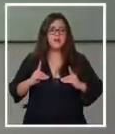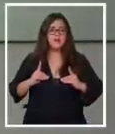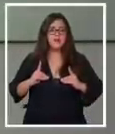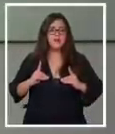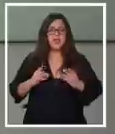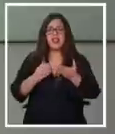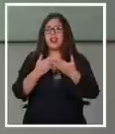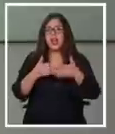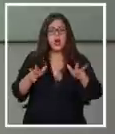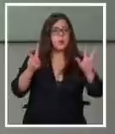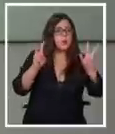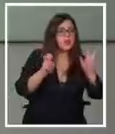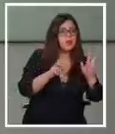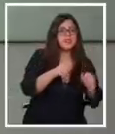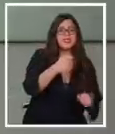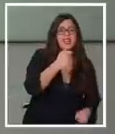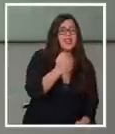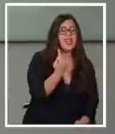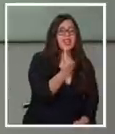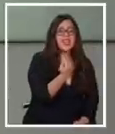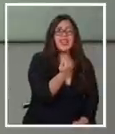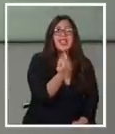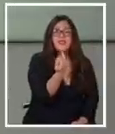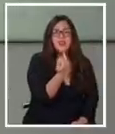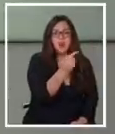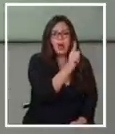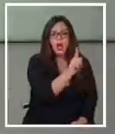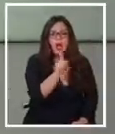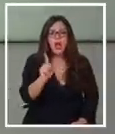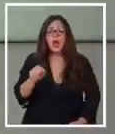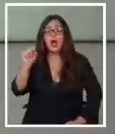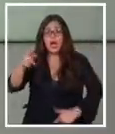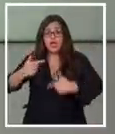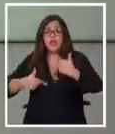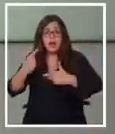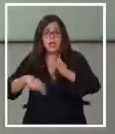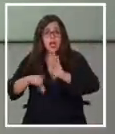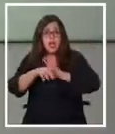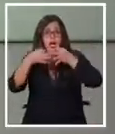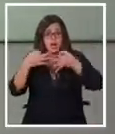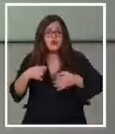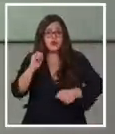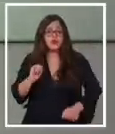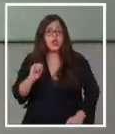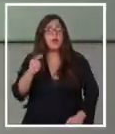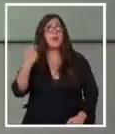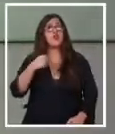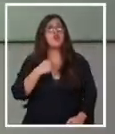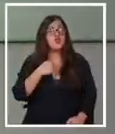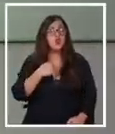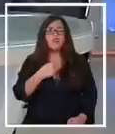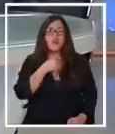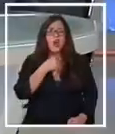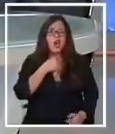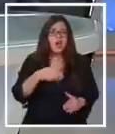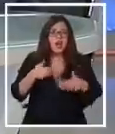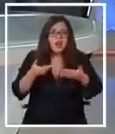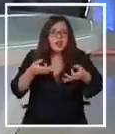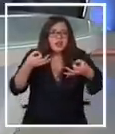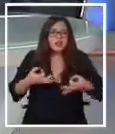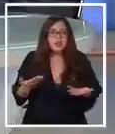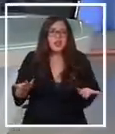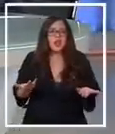propia individual sin embargo entiendo que es un debate legítimo no me pierdo en eso yo lo que voy a garantizar es que al fin